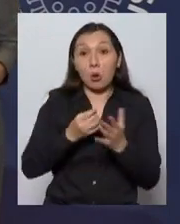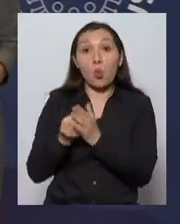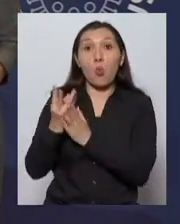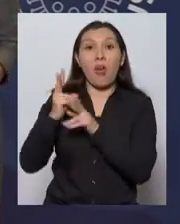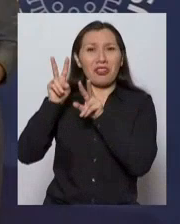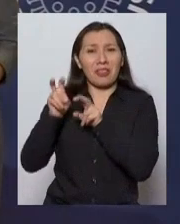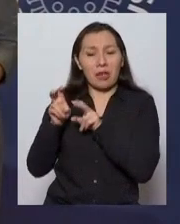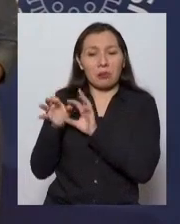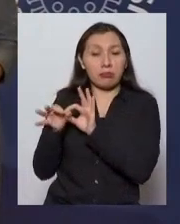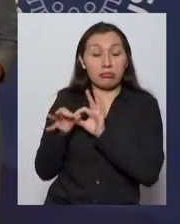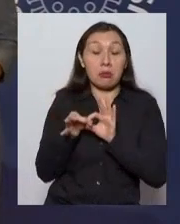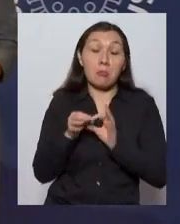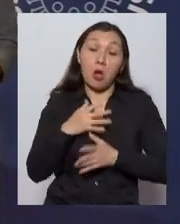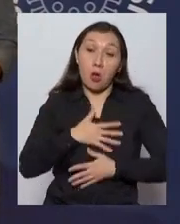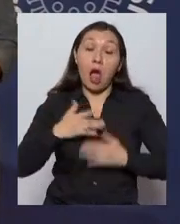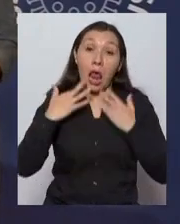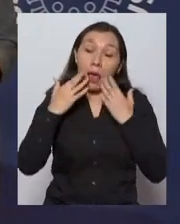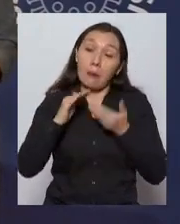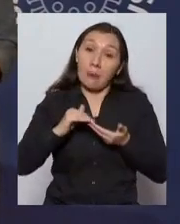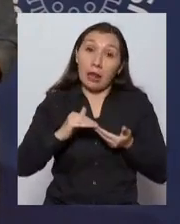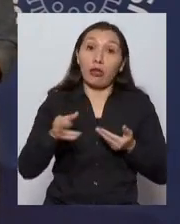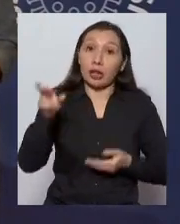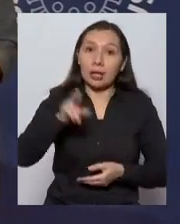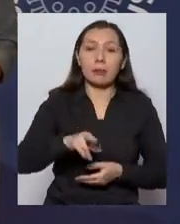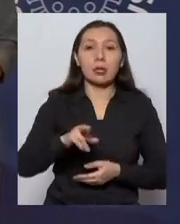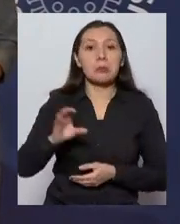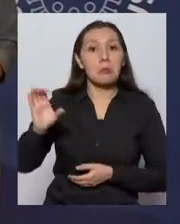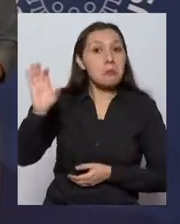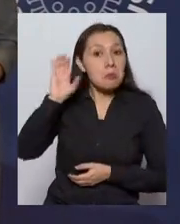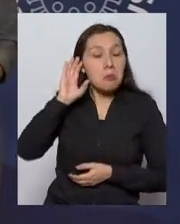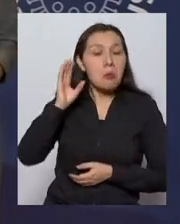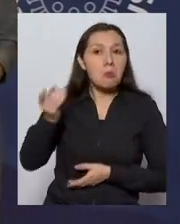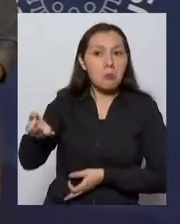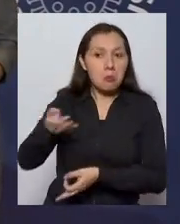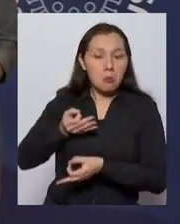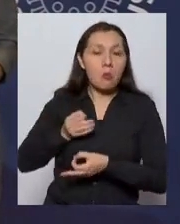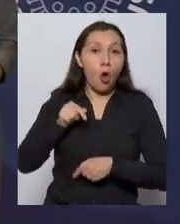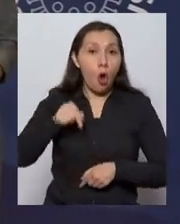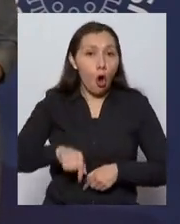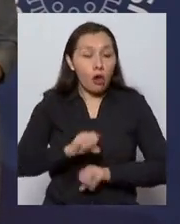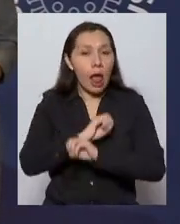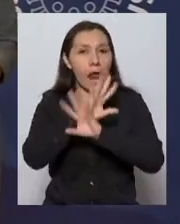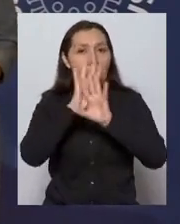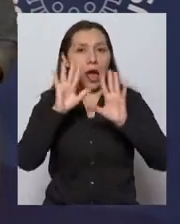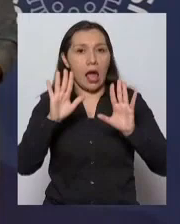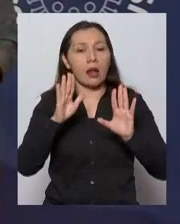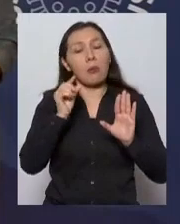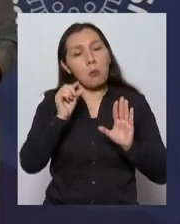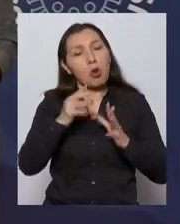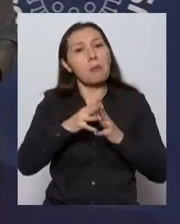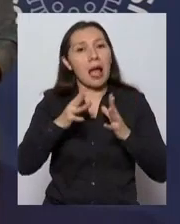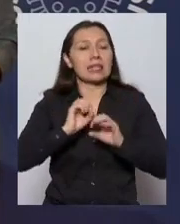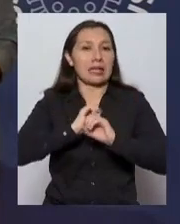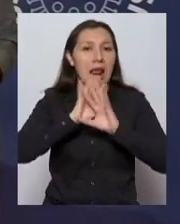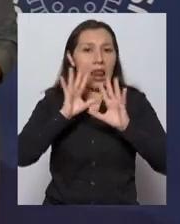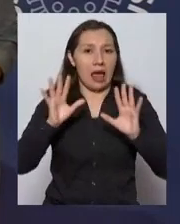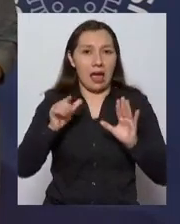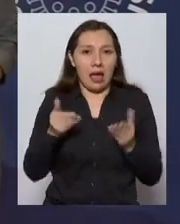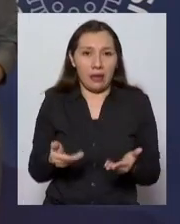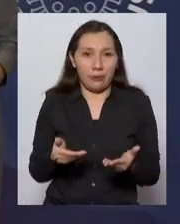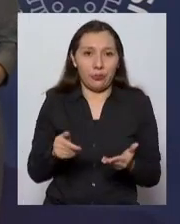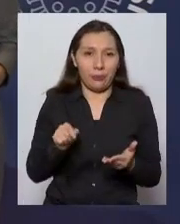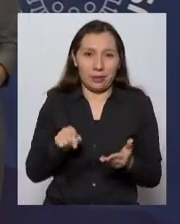novedad, pero me alegra, y perdón que insista en esto, escuchar que pareciera que hoy día ya las cosas están un poquito más